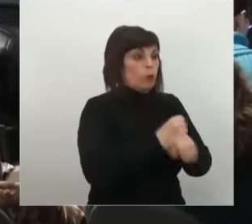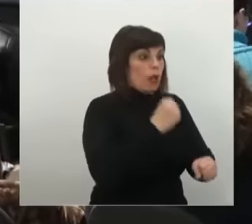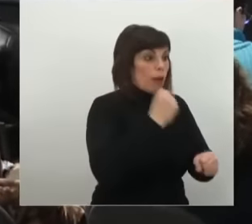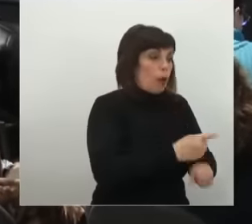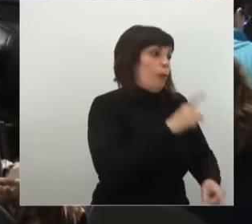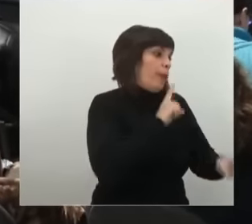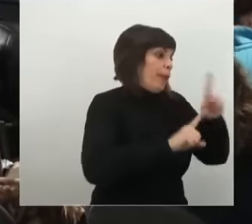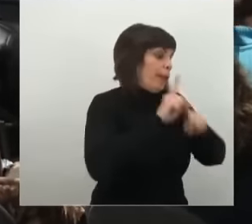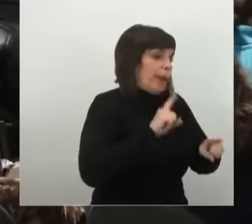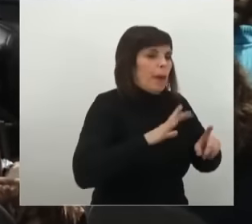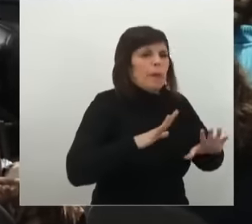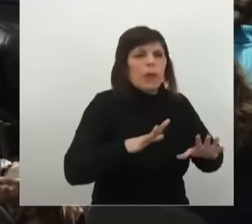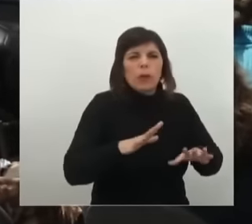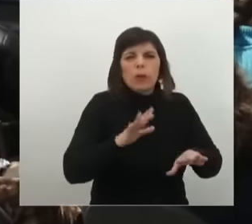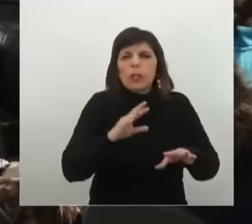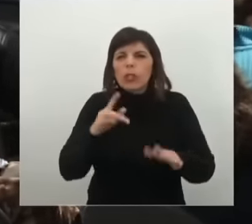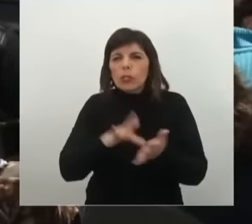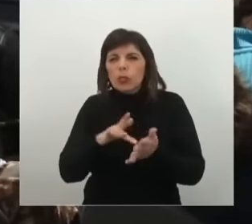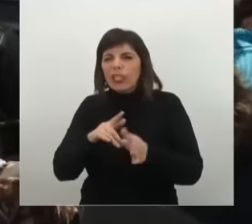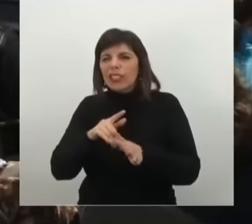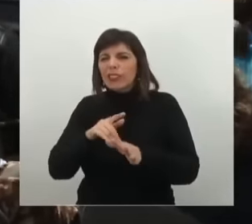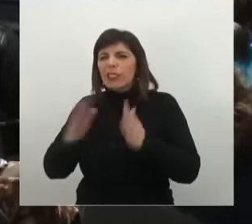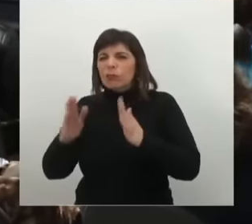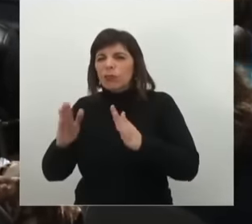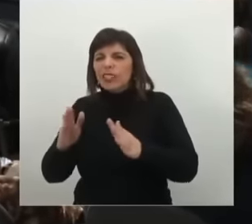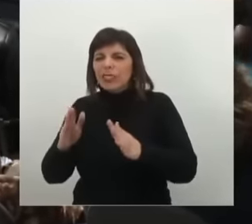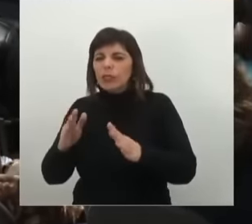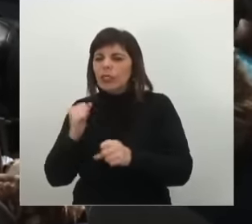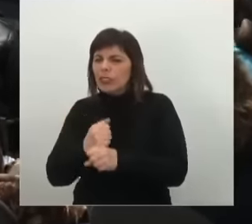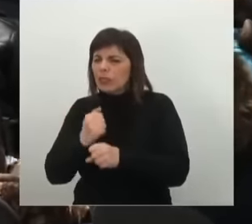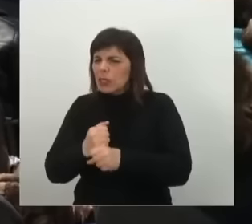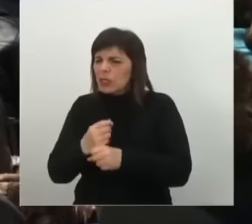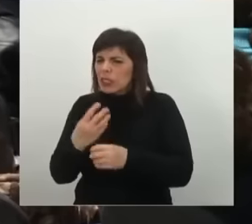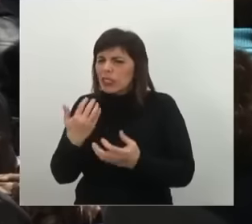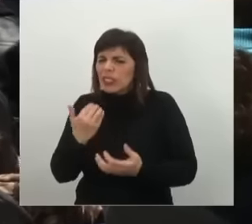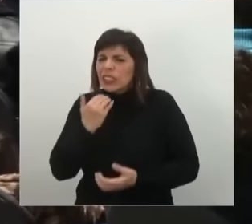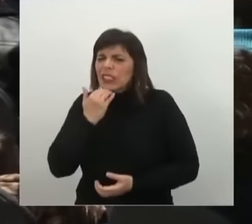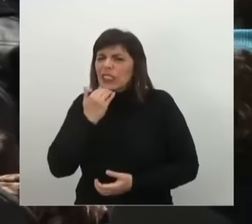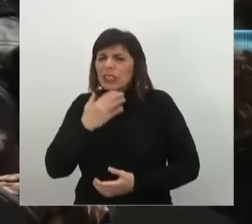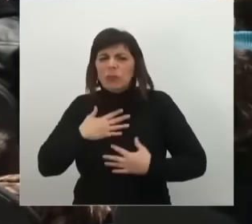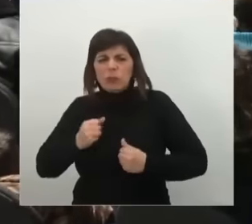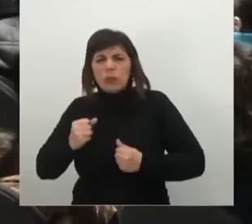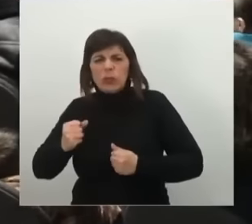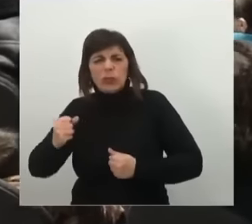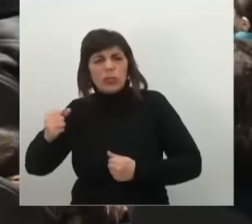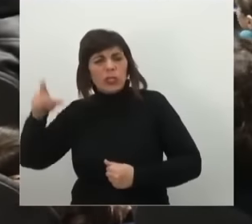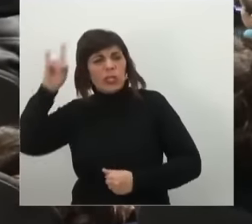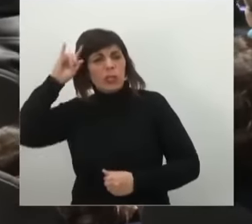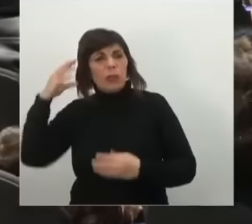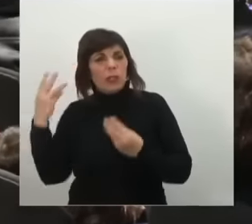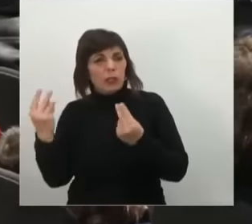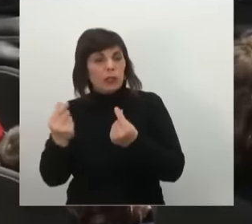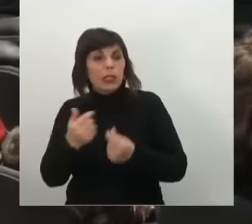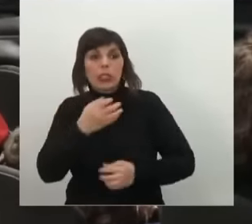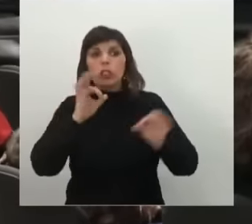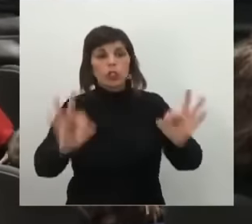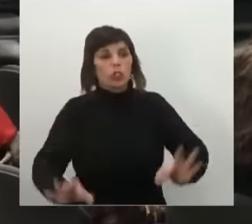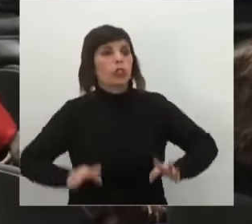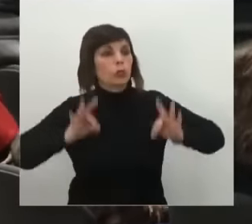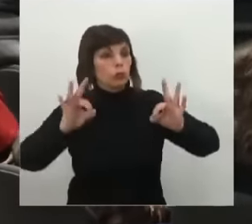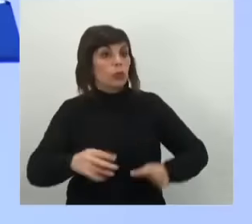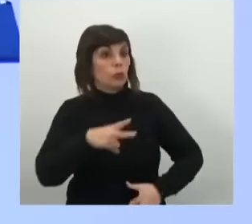de esto sabes por qué Porque tú lo percibes querés una cosa siempre que sientas miedo